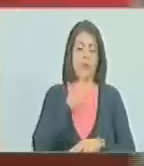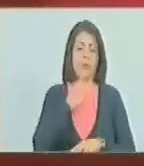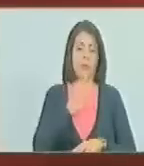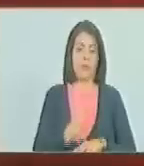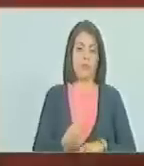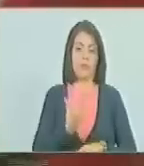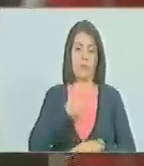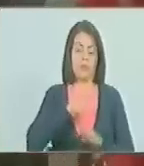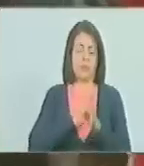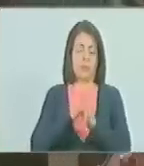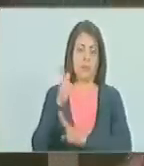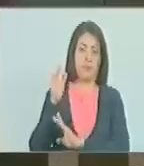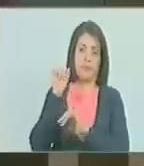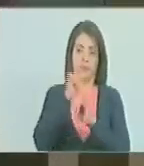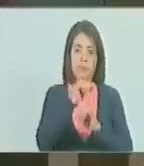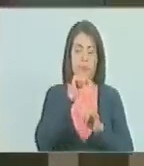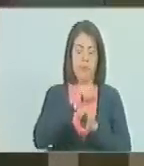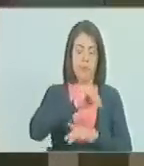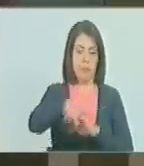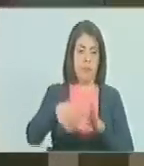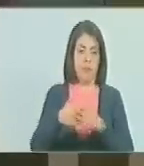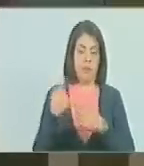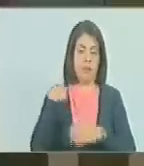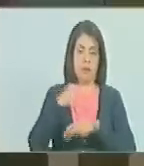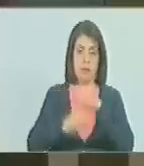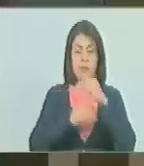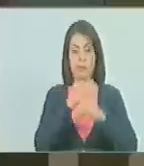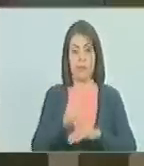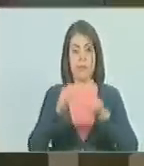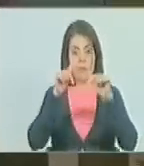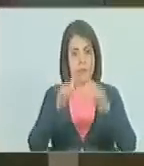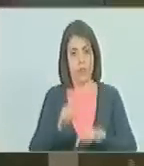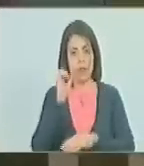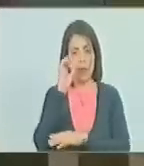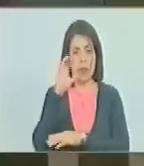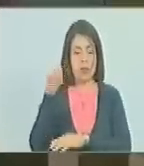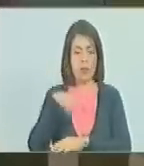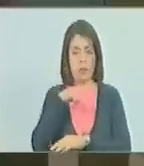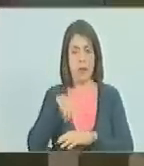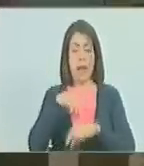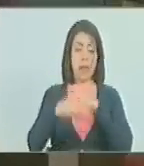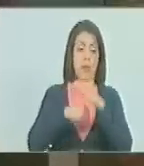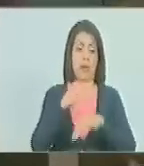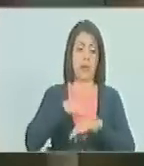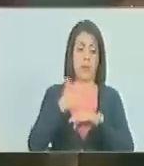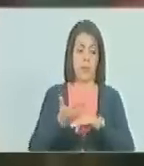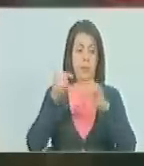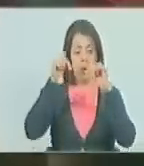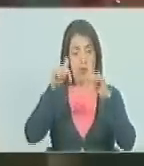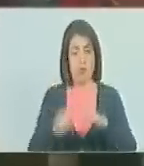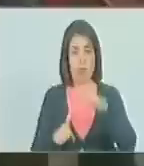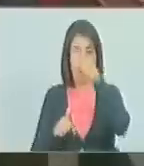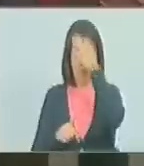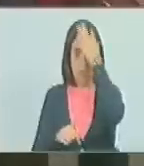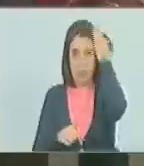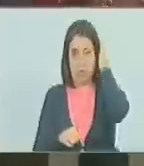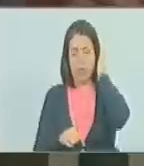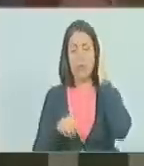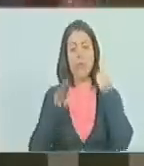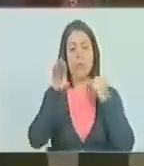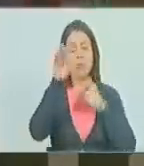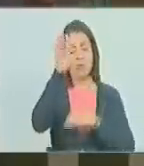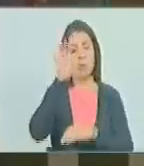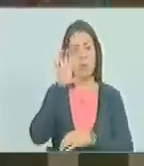que vamos a seguir luchando, que todo lo que tengamos que hacer desde esta Asamblea Nacional lo haremos para que hoy el futuro de la patria